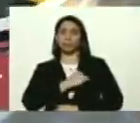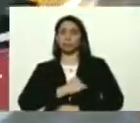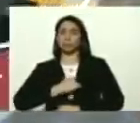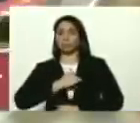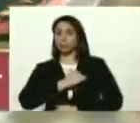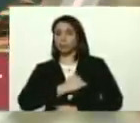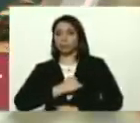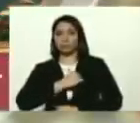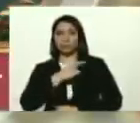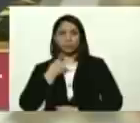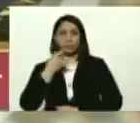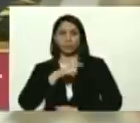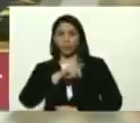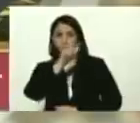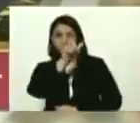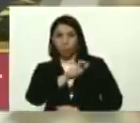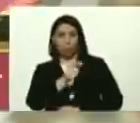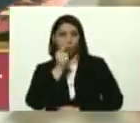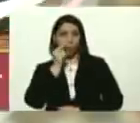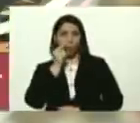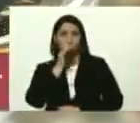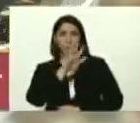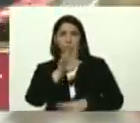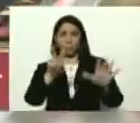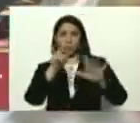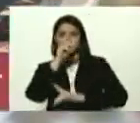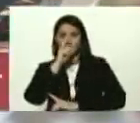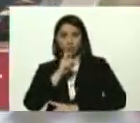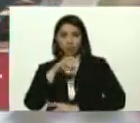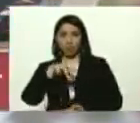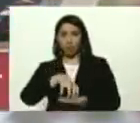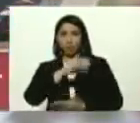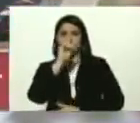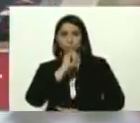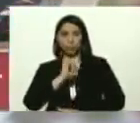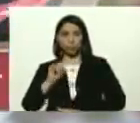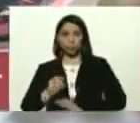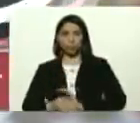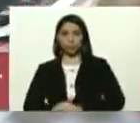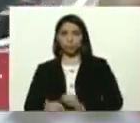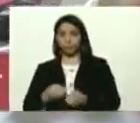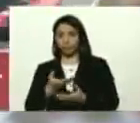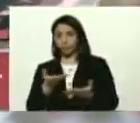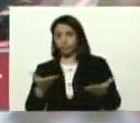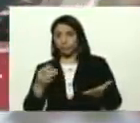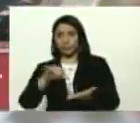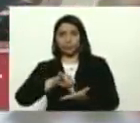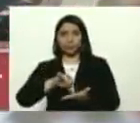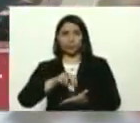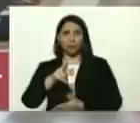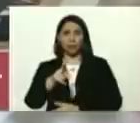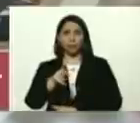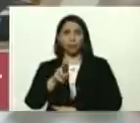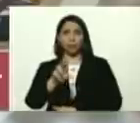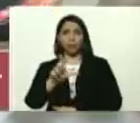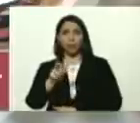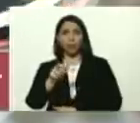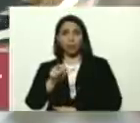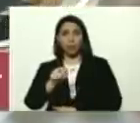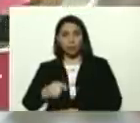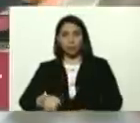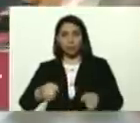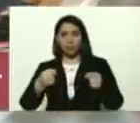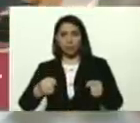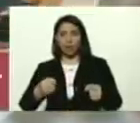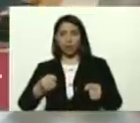lamentablemente falleció este compatriota del estado Zulia. Este foco del mercado de las pulgas, lo reiteramos